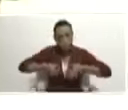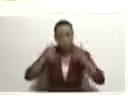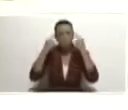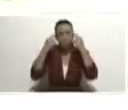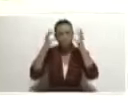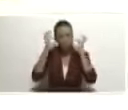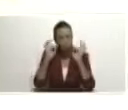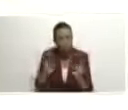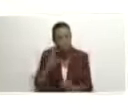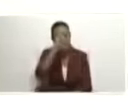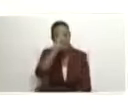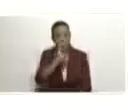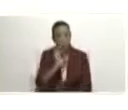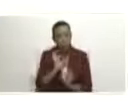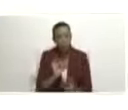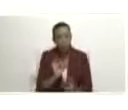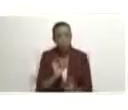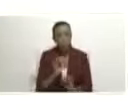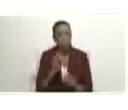Este año